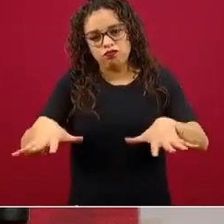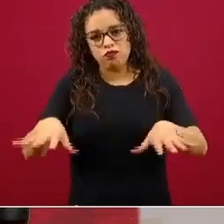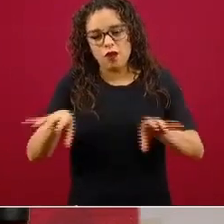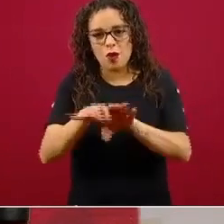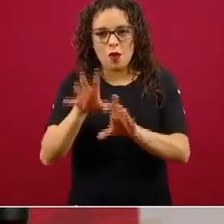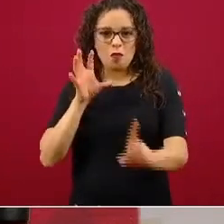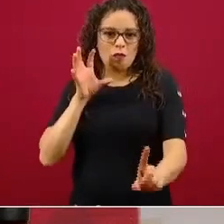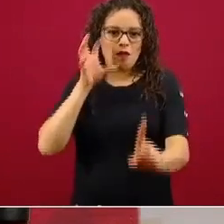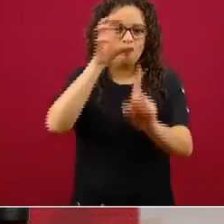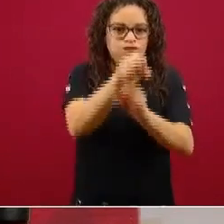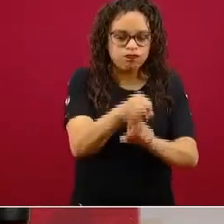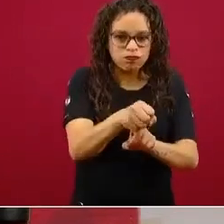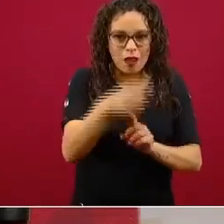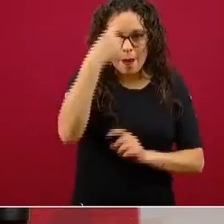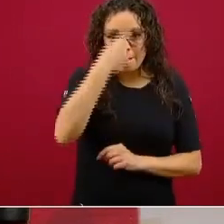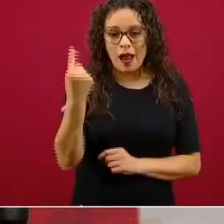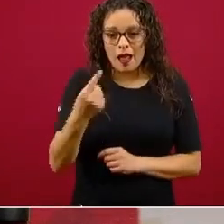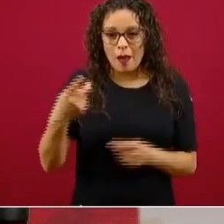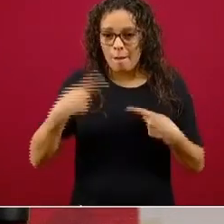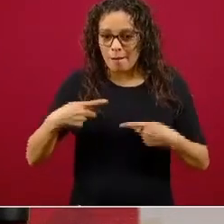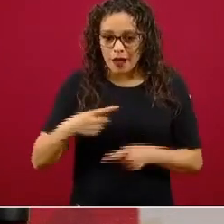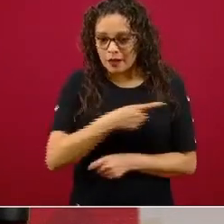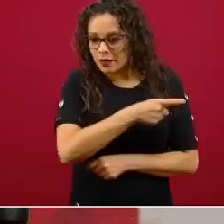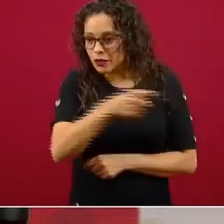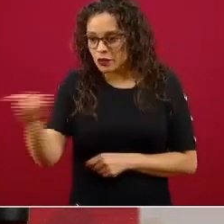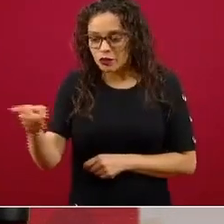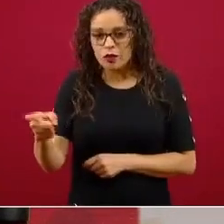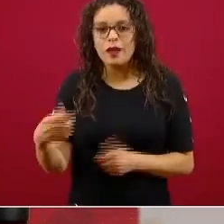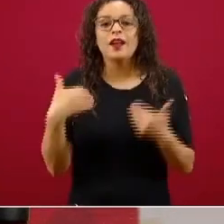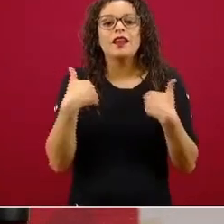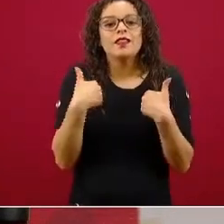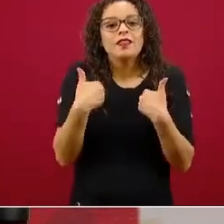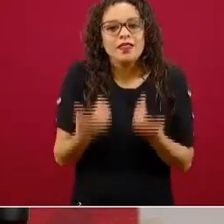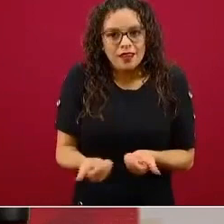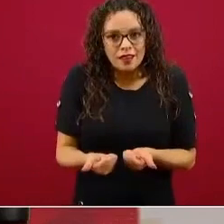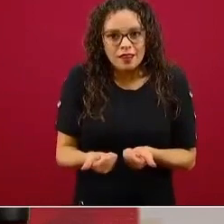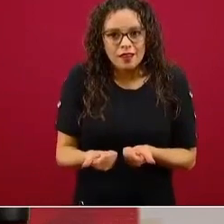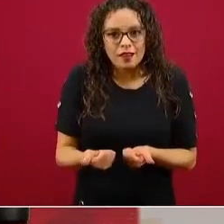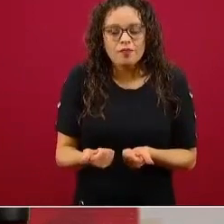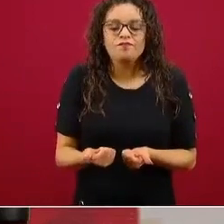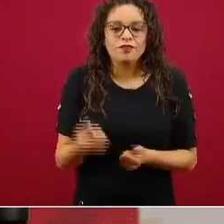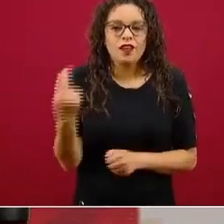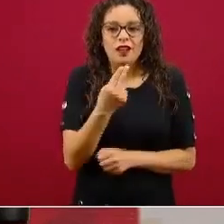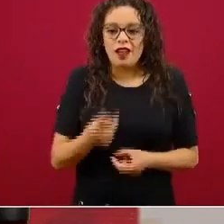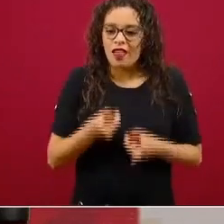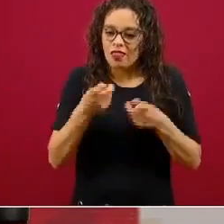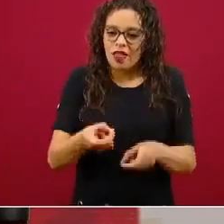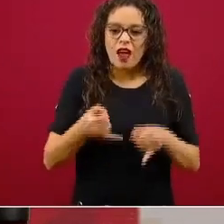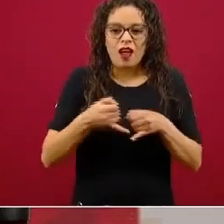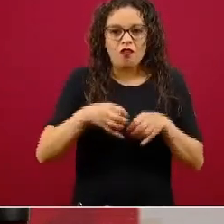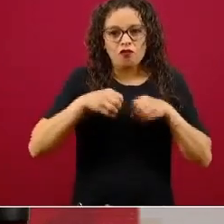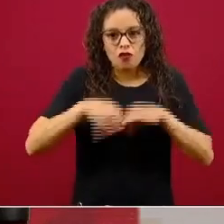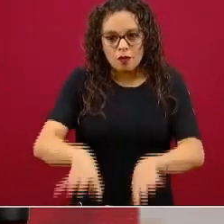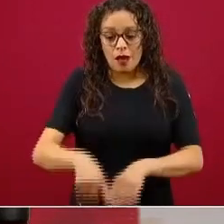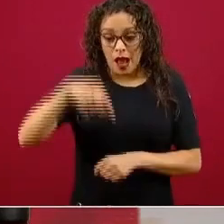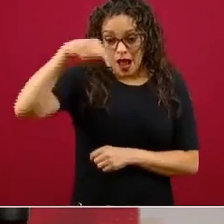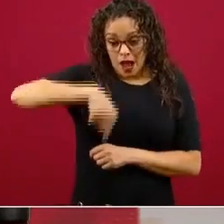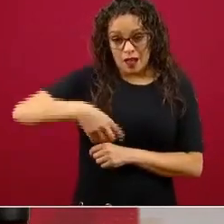las personas a partir de brindarles información. Hemos comentado aquí en varias ocasiones